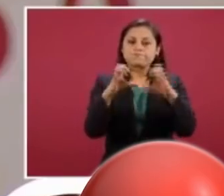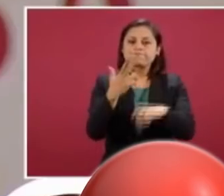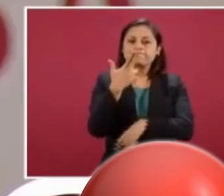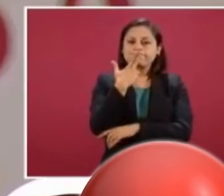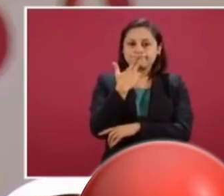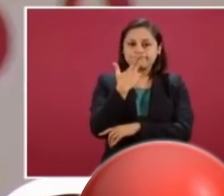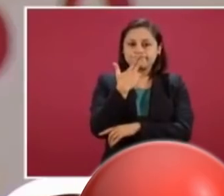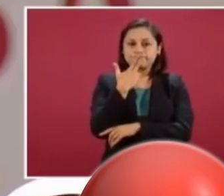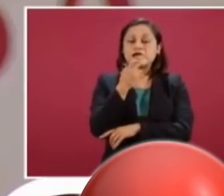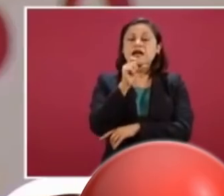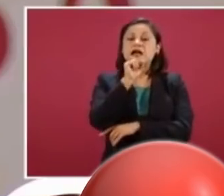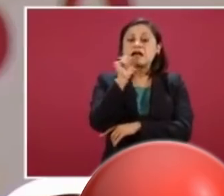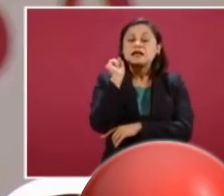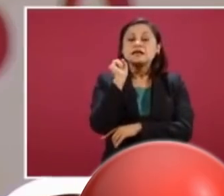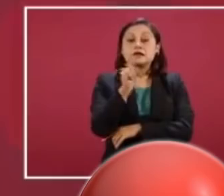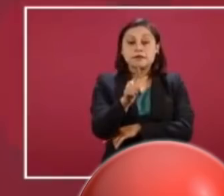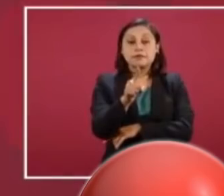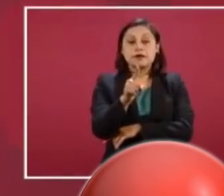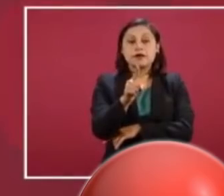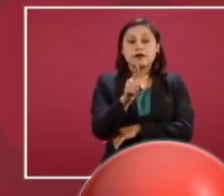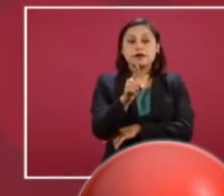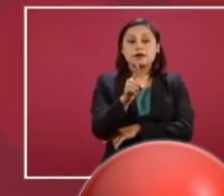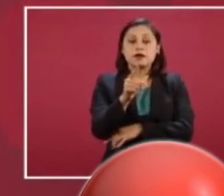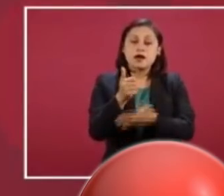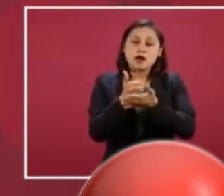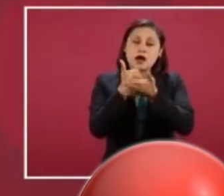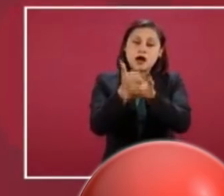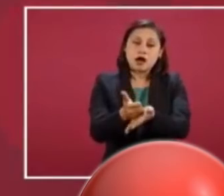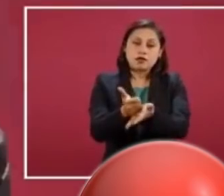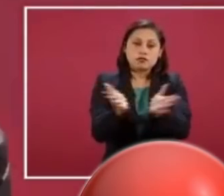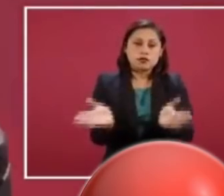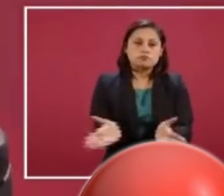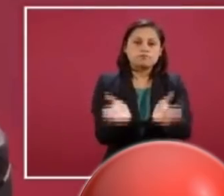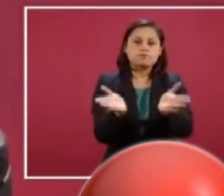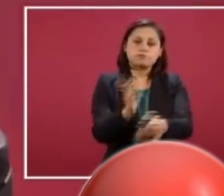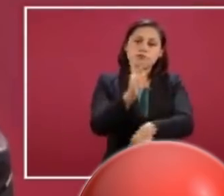desarrollo de las naciones.